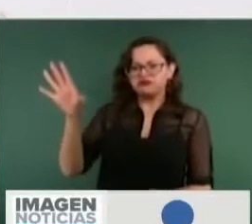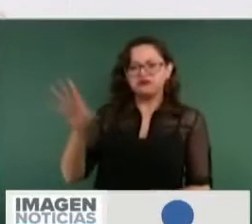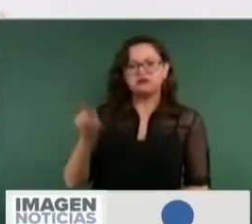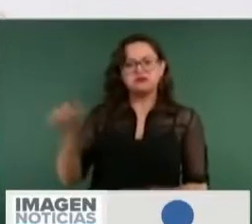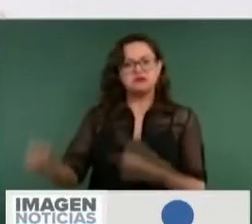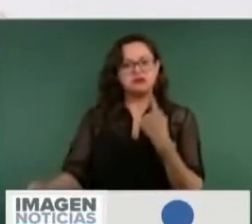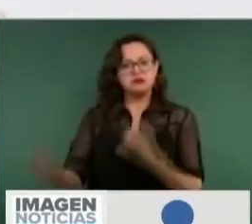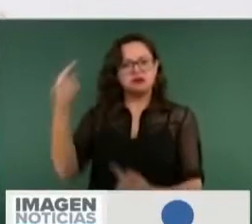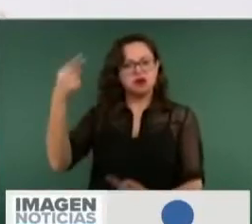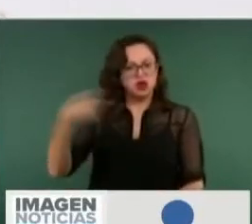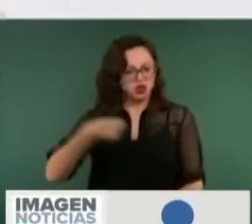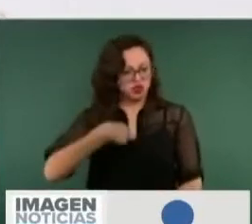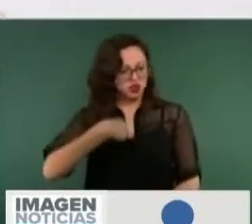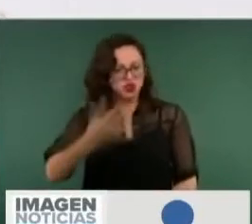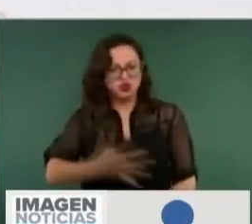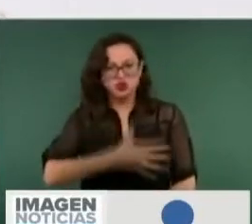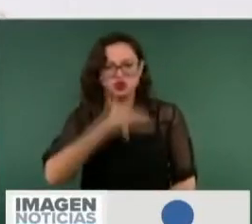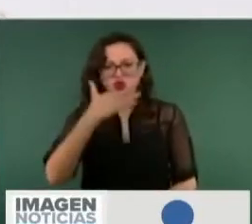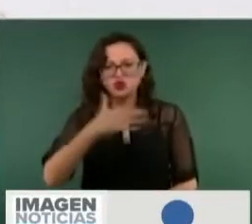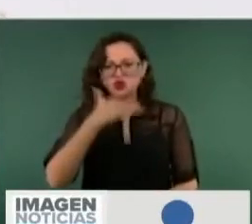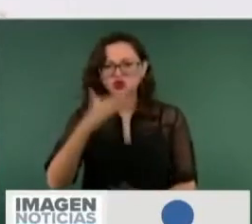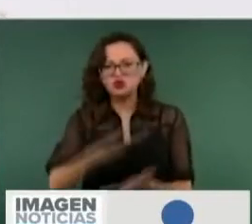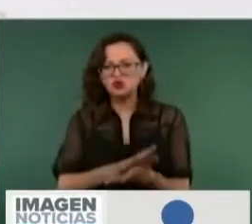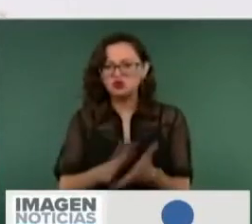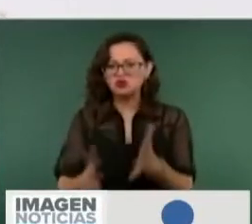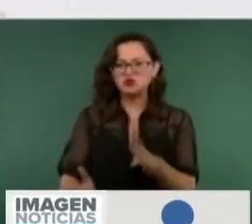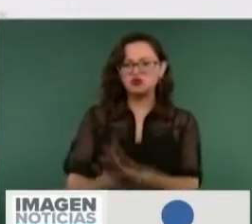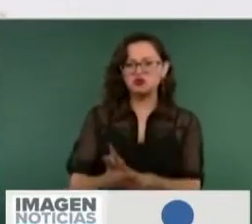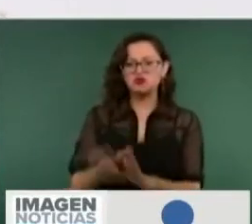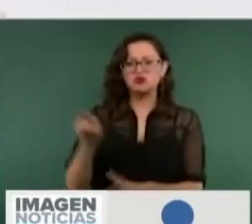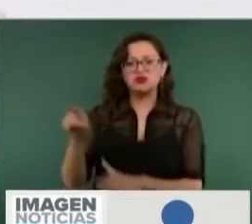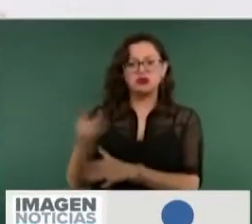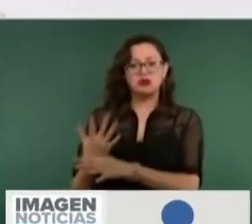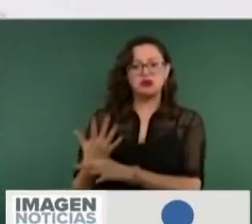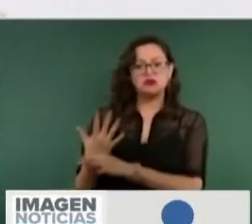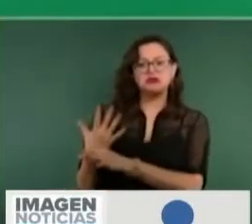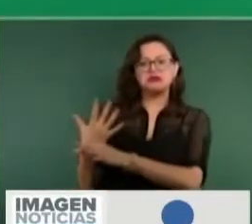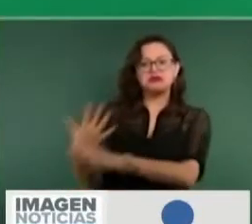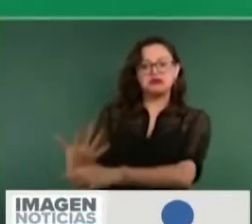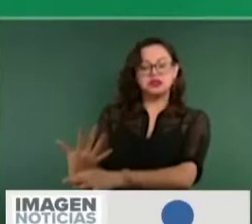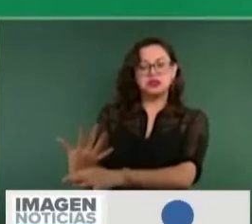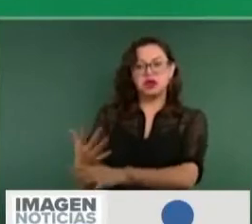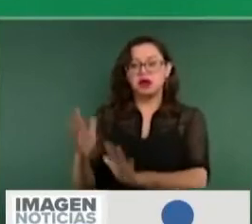Ha aportado solo sus dichos que valen lo que su prestigio.